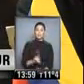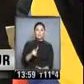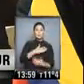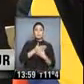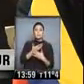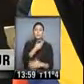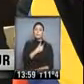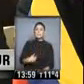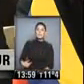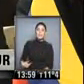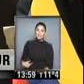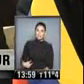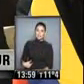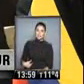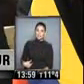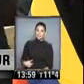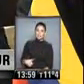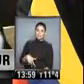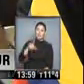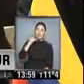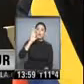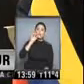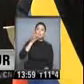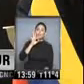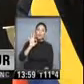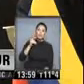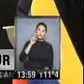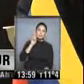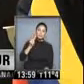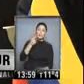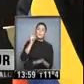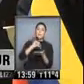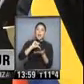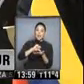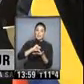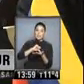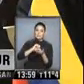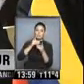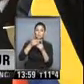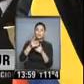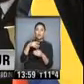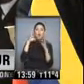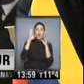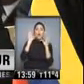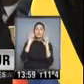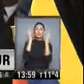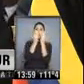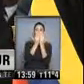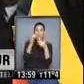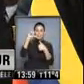querido presidente Porfirio Lobo, de la República Hermana de Honduras de